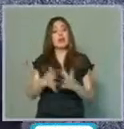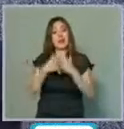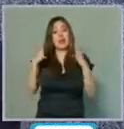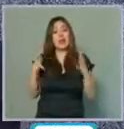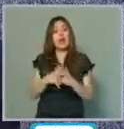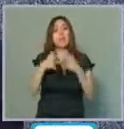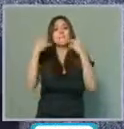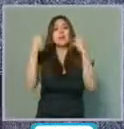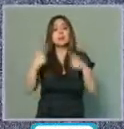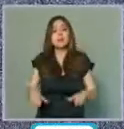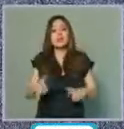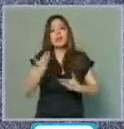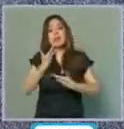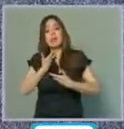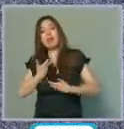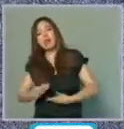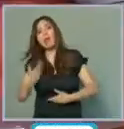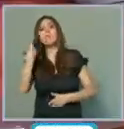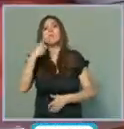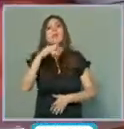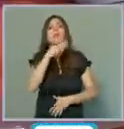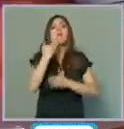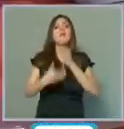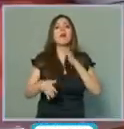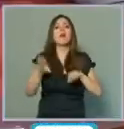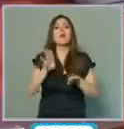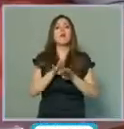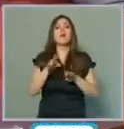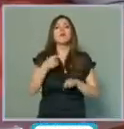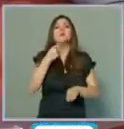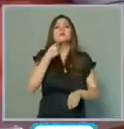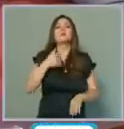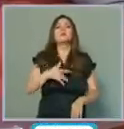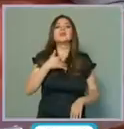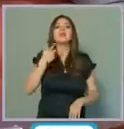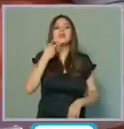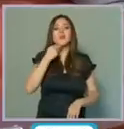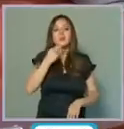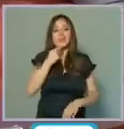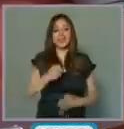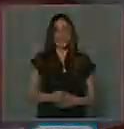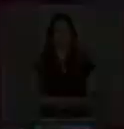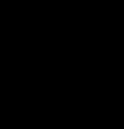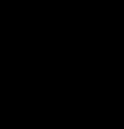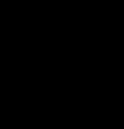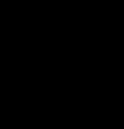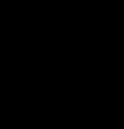episodio trágico y Trágico. muy poco dulce. Sí. Sí, muy poco, Definitivamente. la verdad, así como lo cuenta, pero muchísimas gracias, doctor. No, pues,